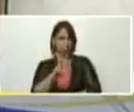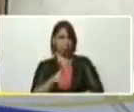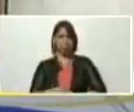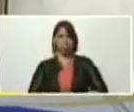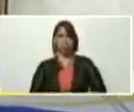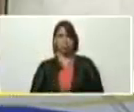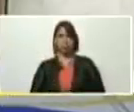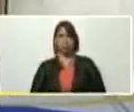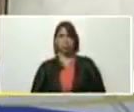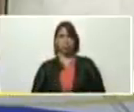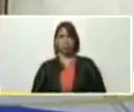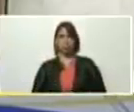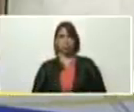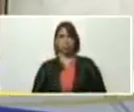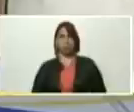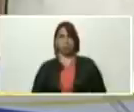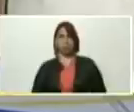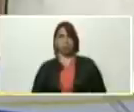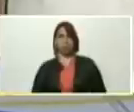Ustedes lo han visto.